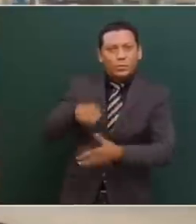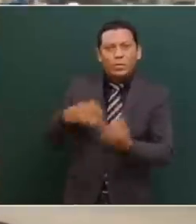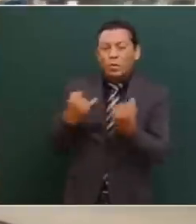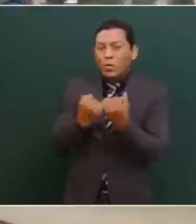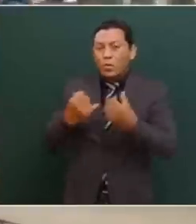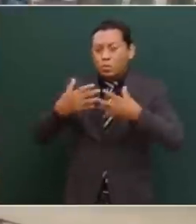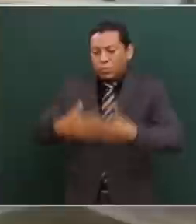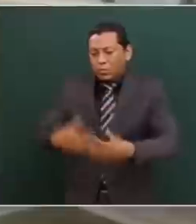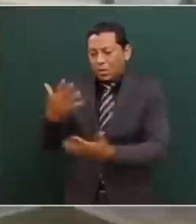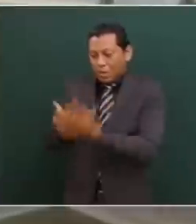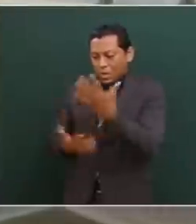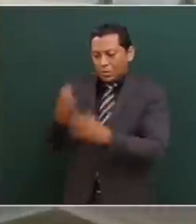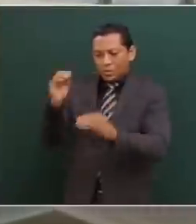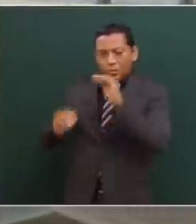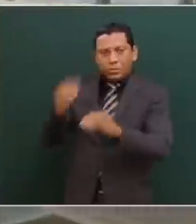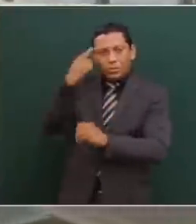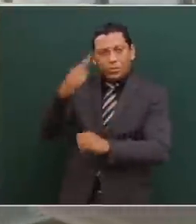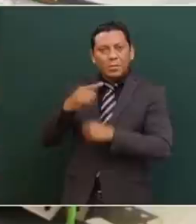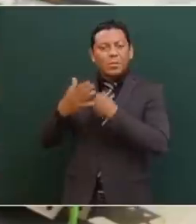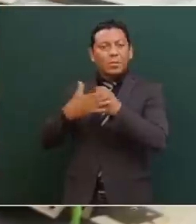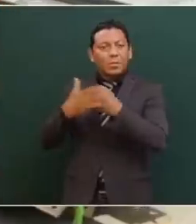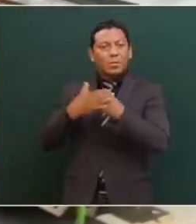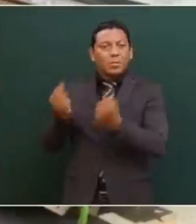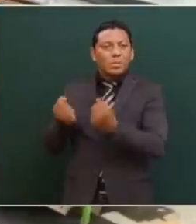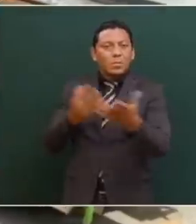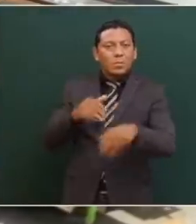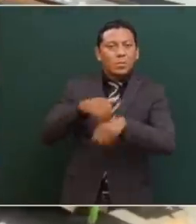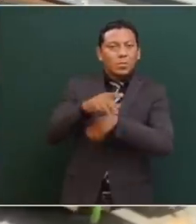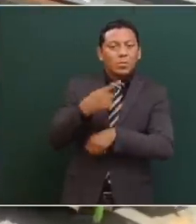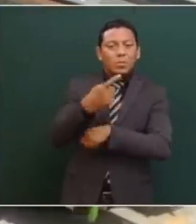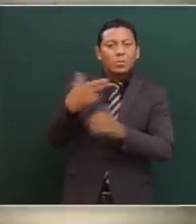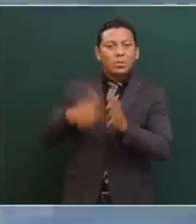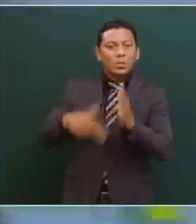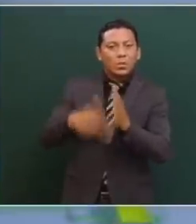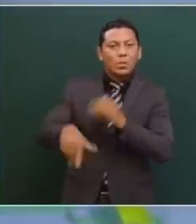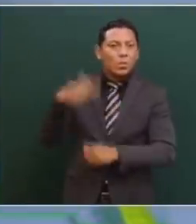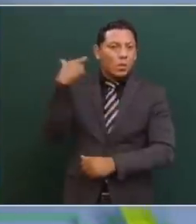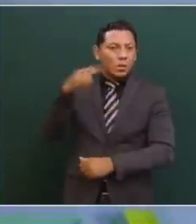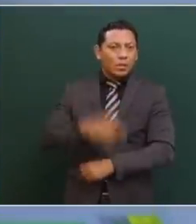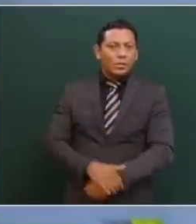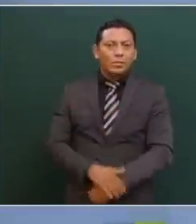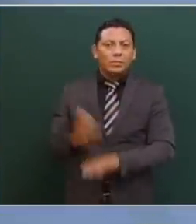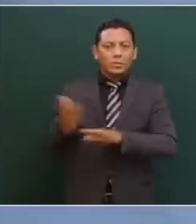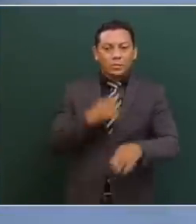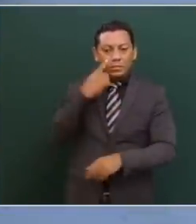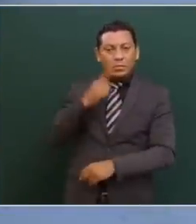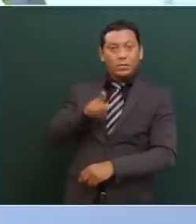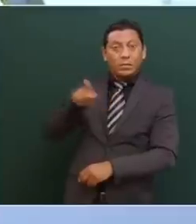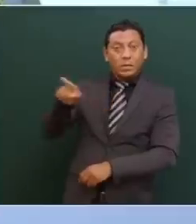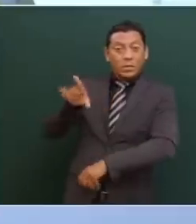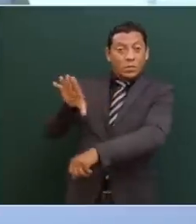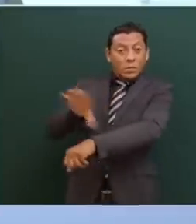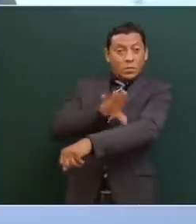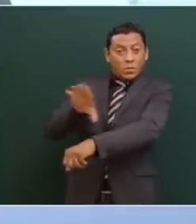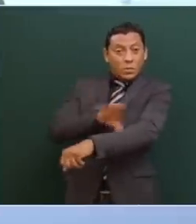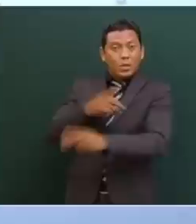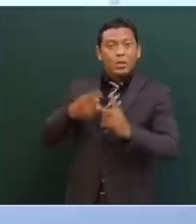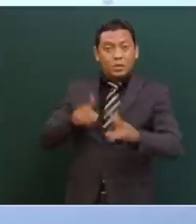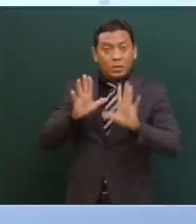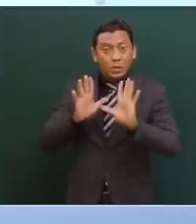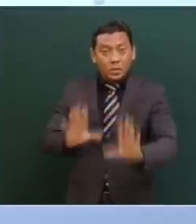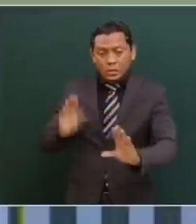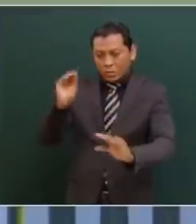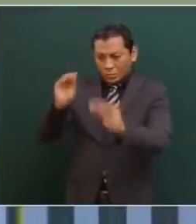la fabricación de la estructura para el paquete 1 en talleres de Guadalajara. En el área de cogeneración de electricidad, se inició con